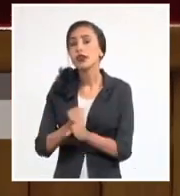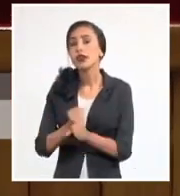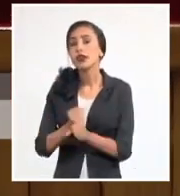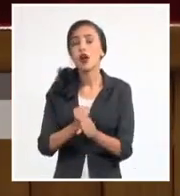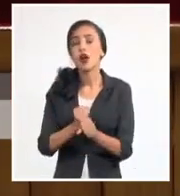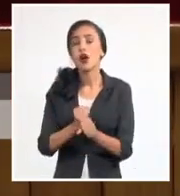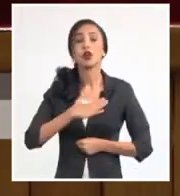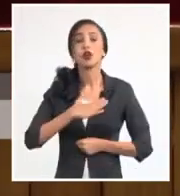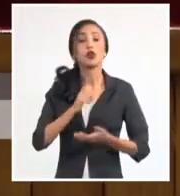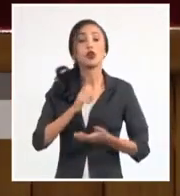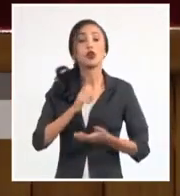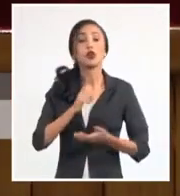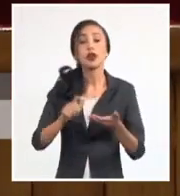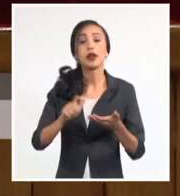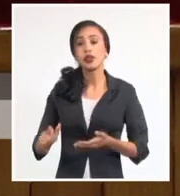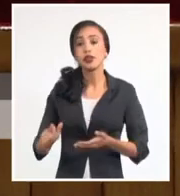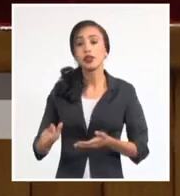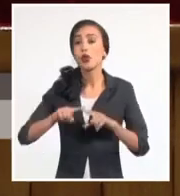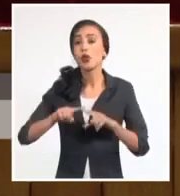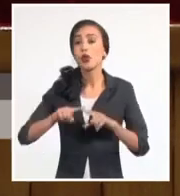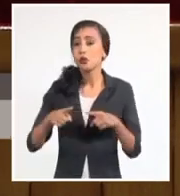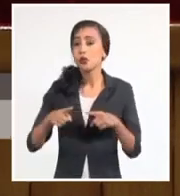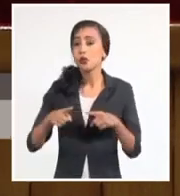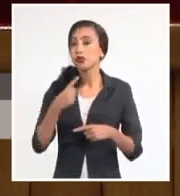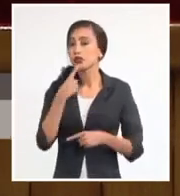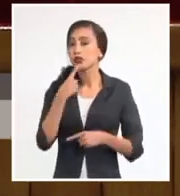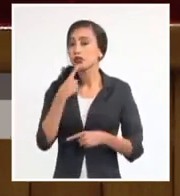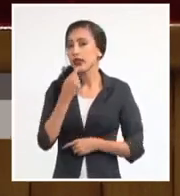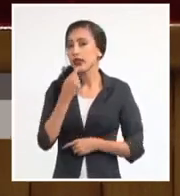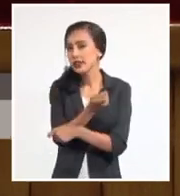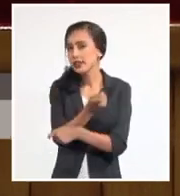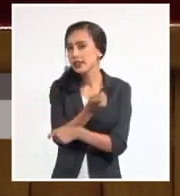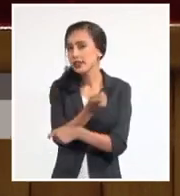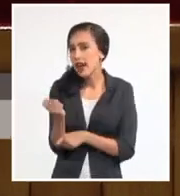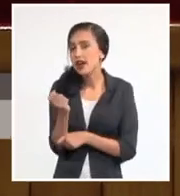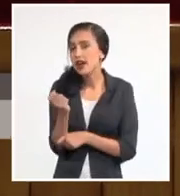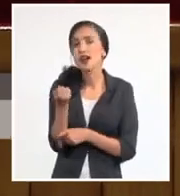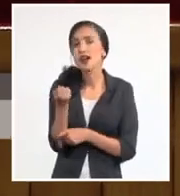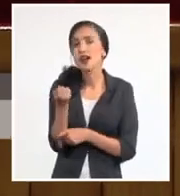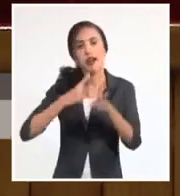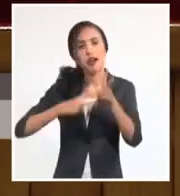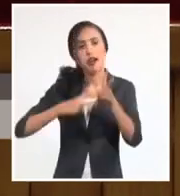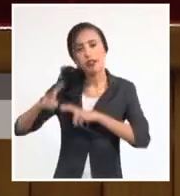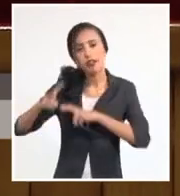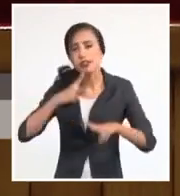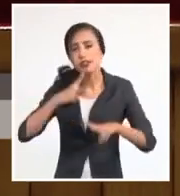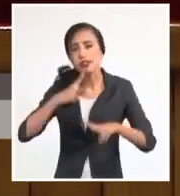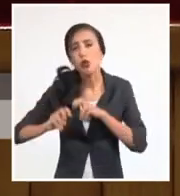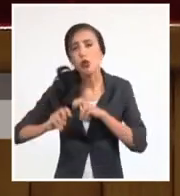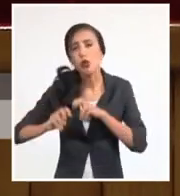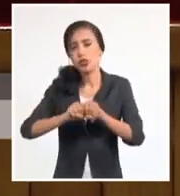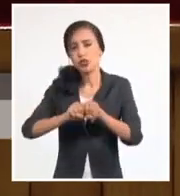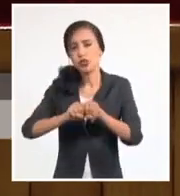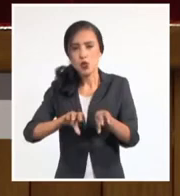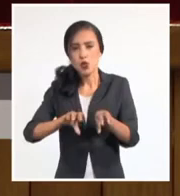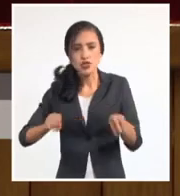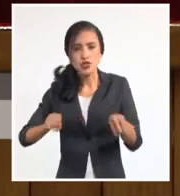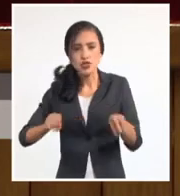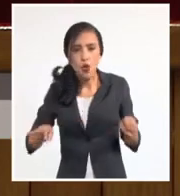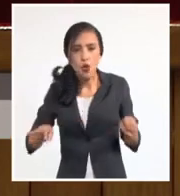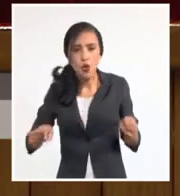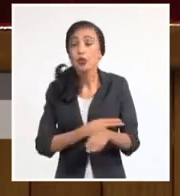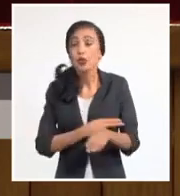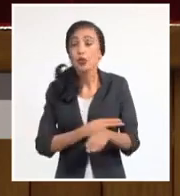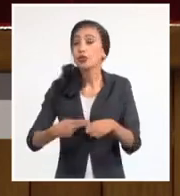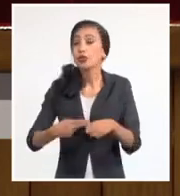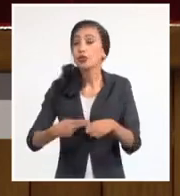partido en relación con la enseñanza, la investigación y la divulgación de la historia, creo que este tema